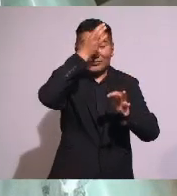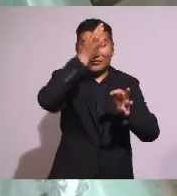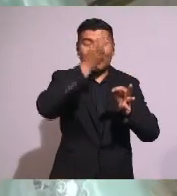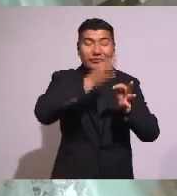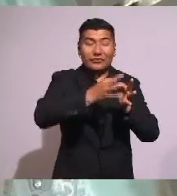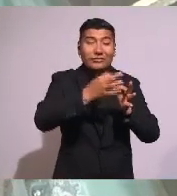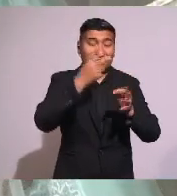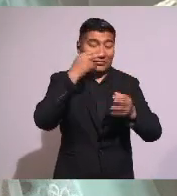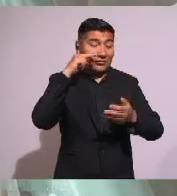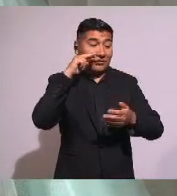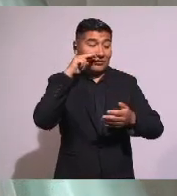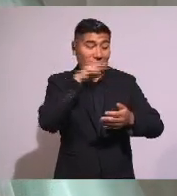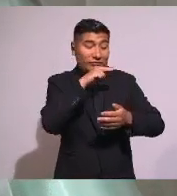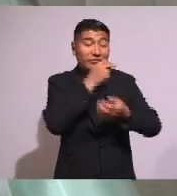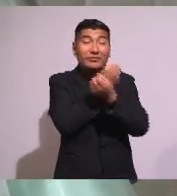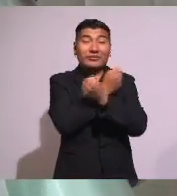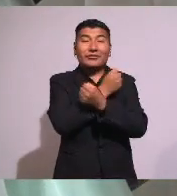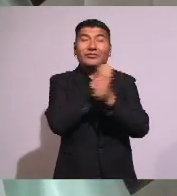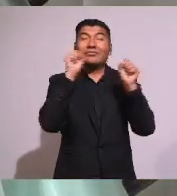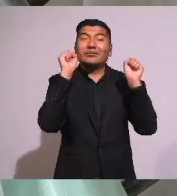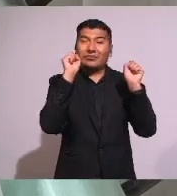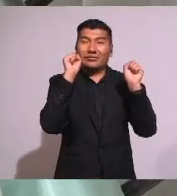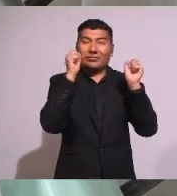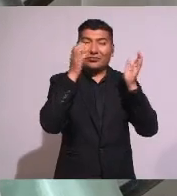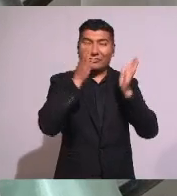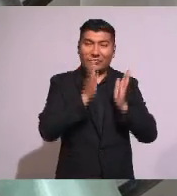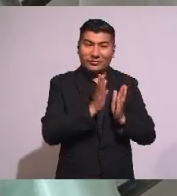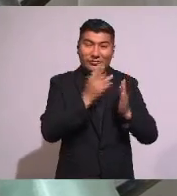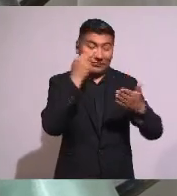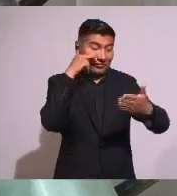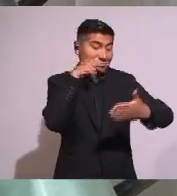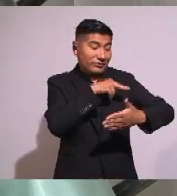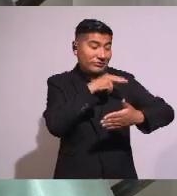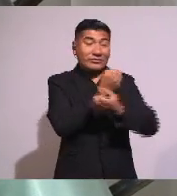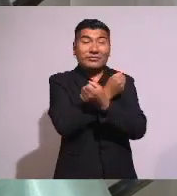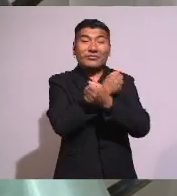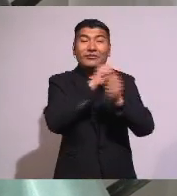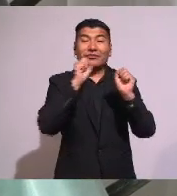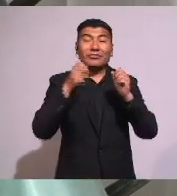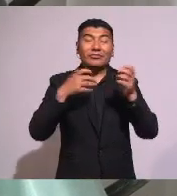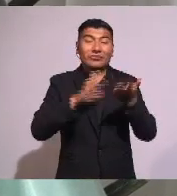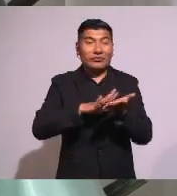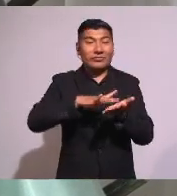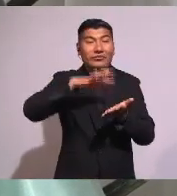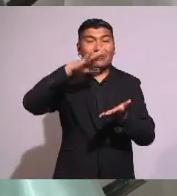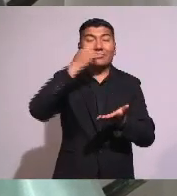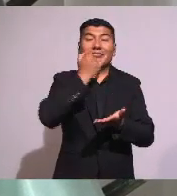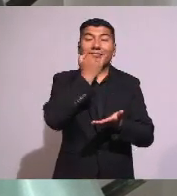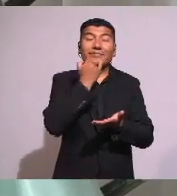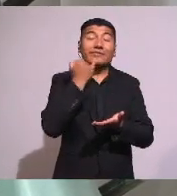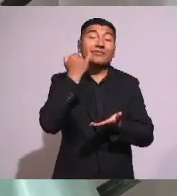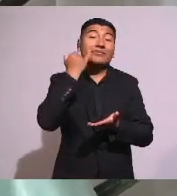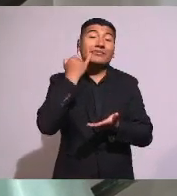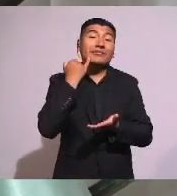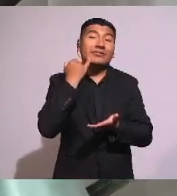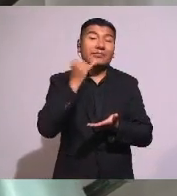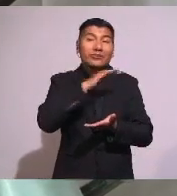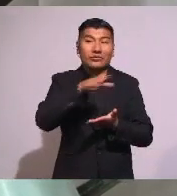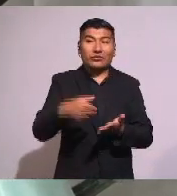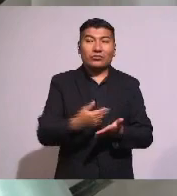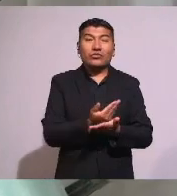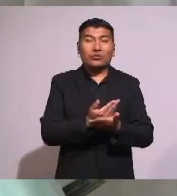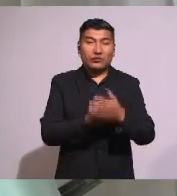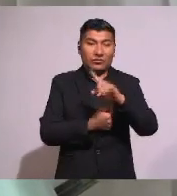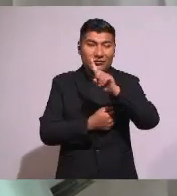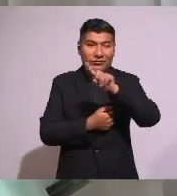Vio al Salvador. Mirar la salvación, gloria y alegría de Israel. Todos